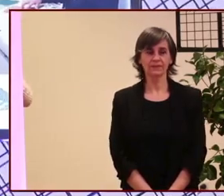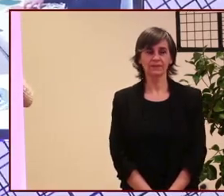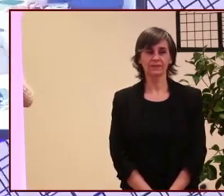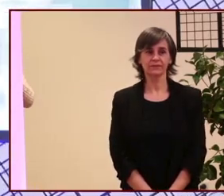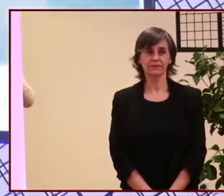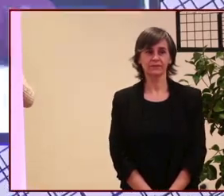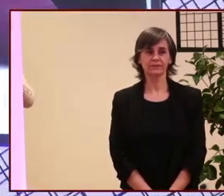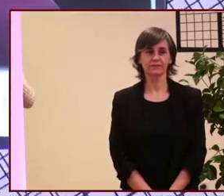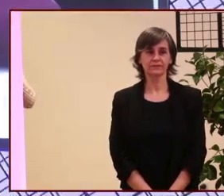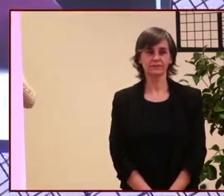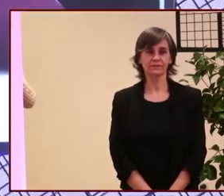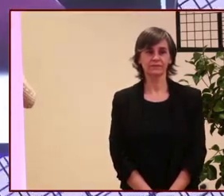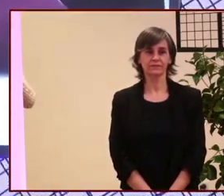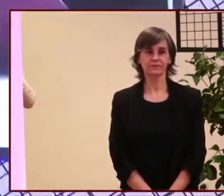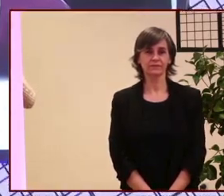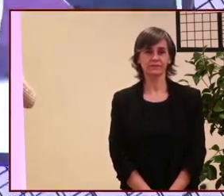e